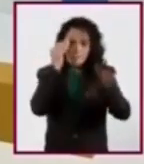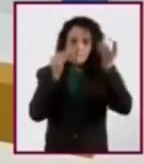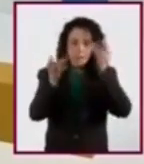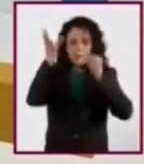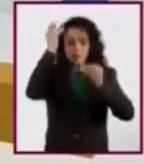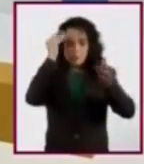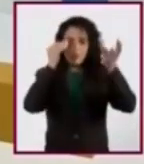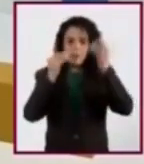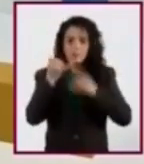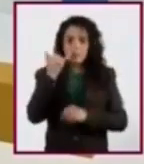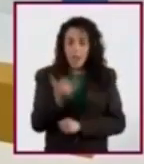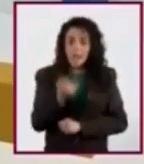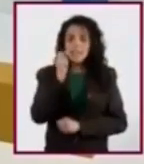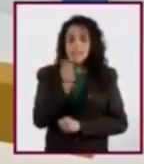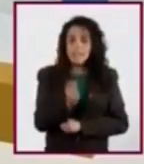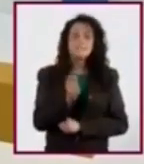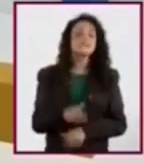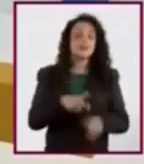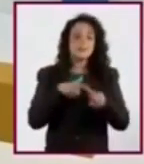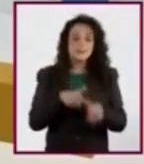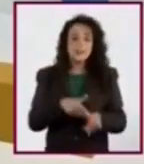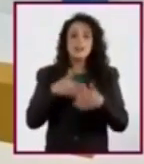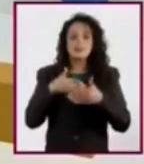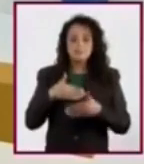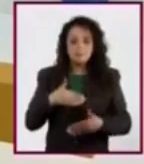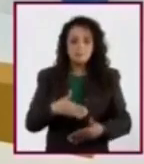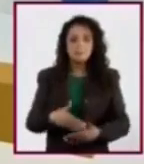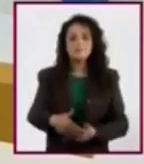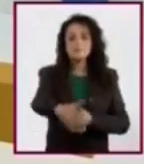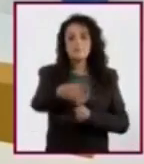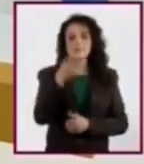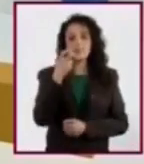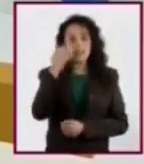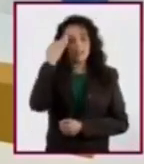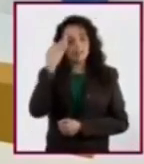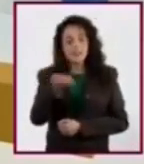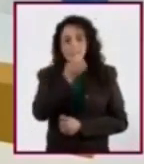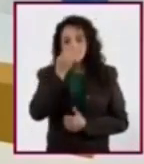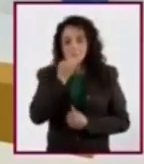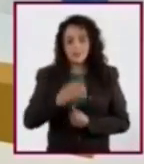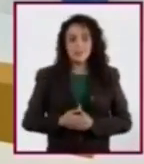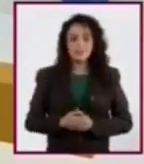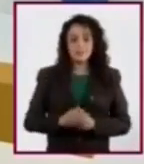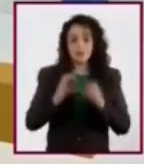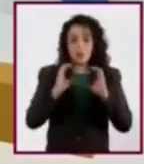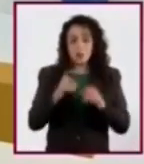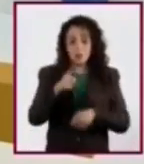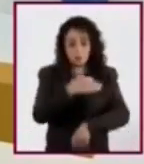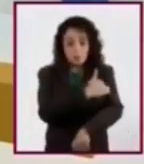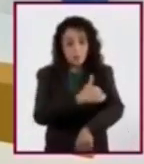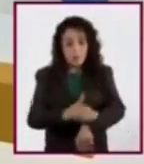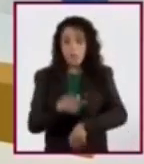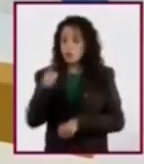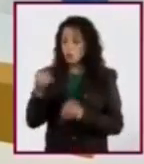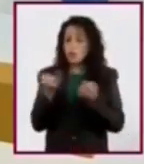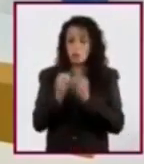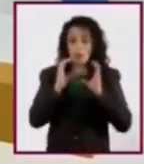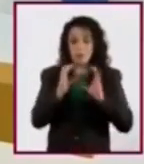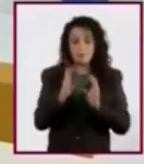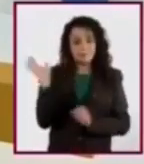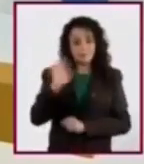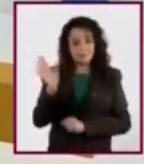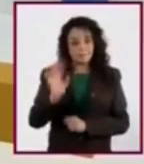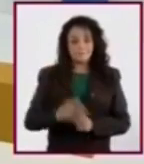y, por supuesto, a que sigamos adelante en este ciclo escolar. Cuídense y cuiden a sus seres queridos. ¡Hasta la próxima!